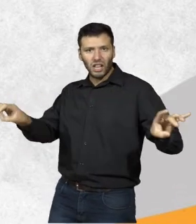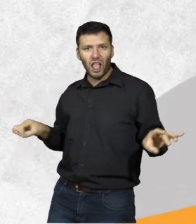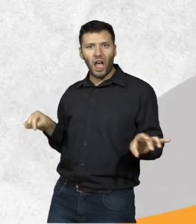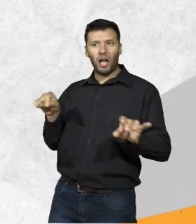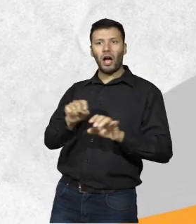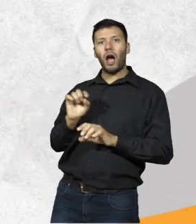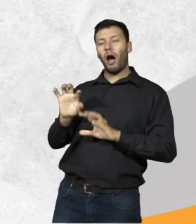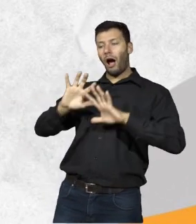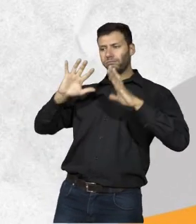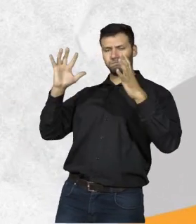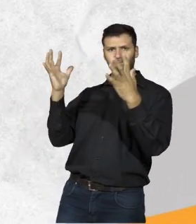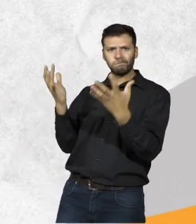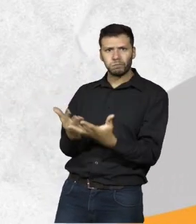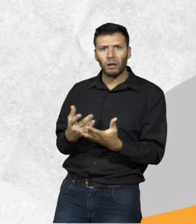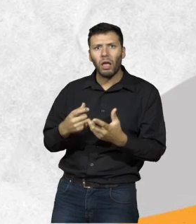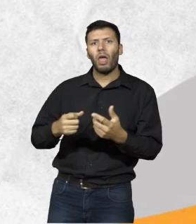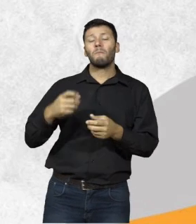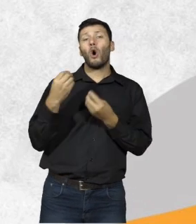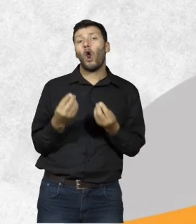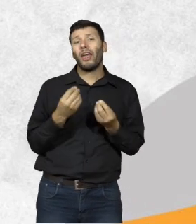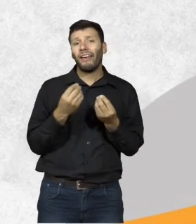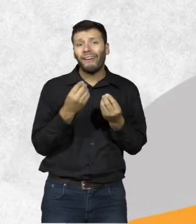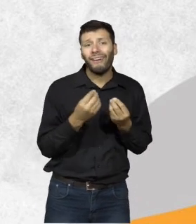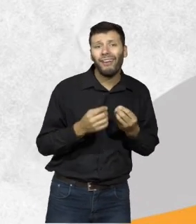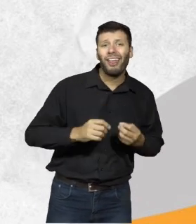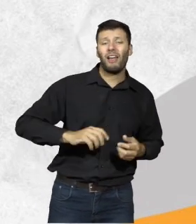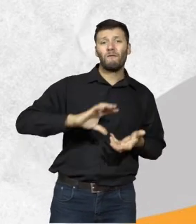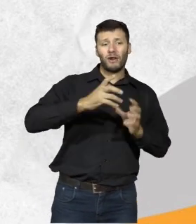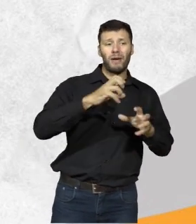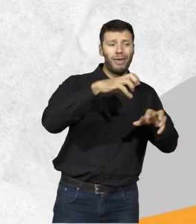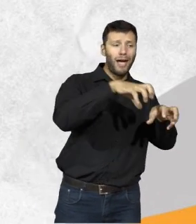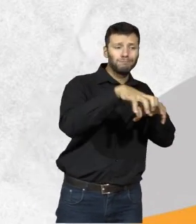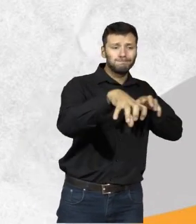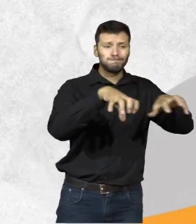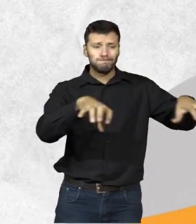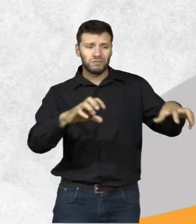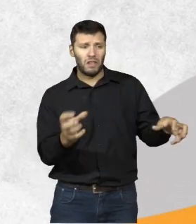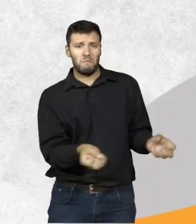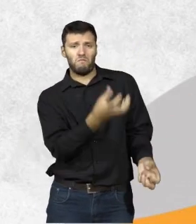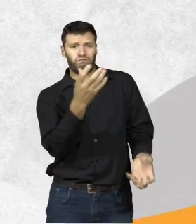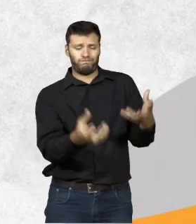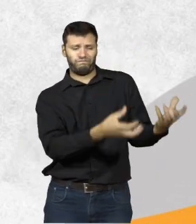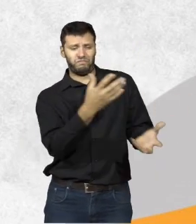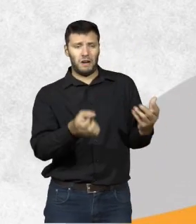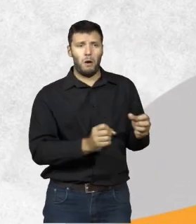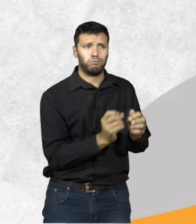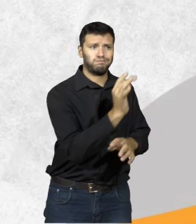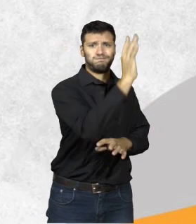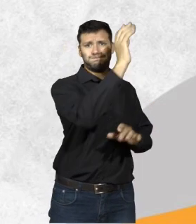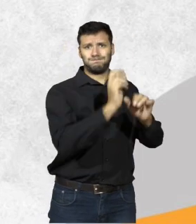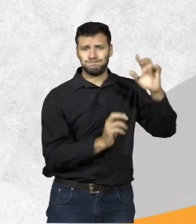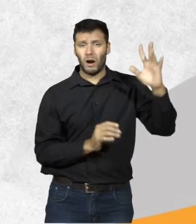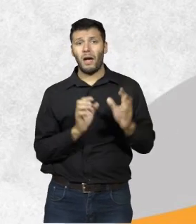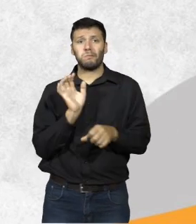quema en todos los edificios de la basura en los incineradores. Entonces el ambiente aguantaba. Hacia mediados del